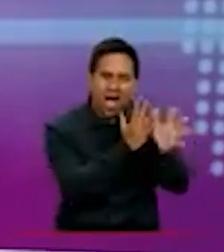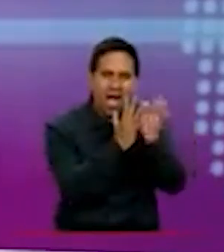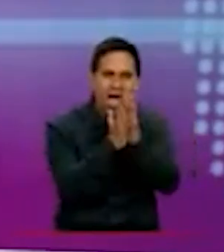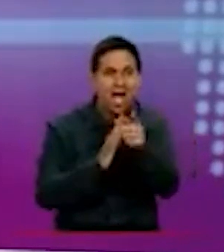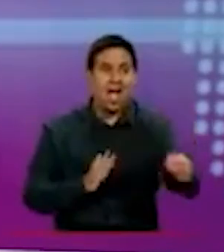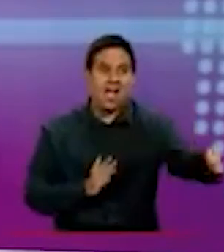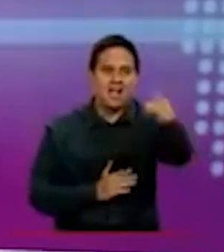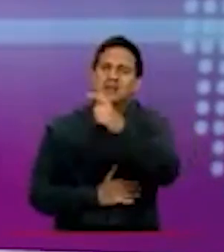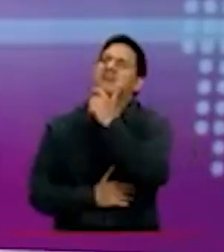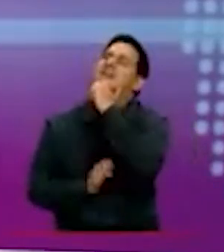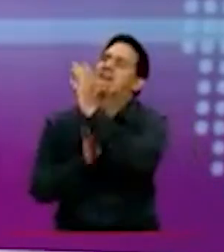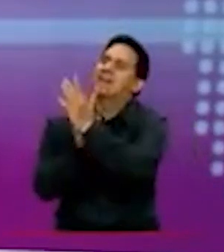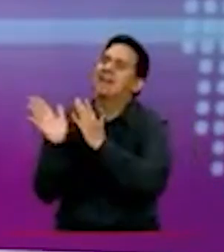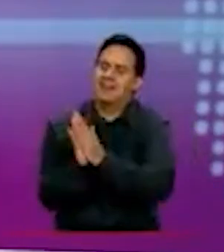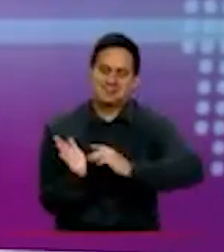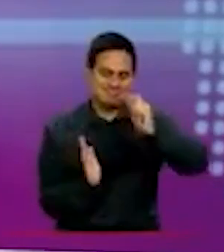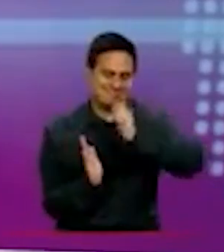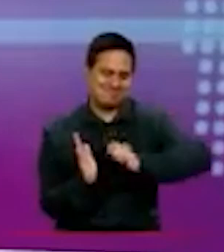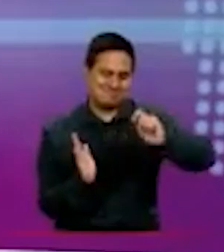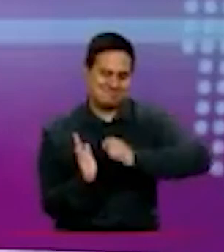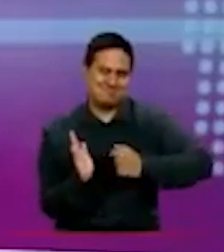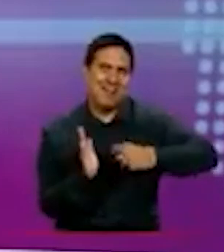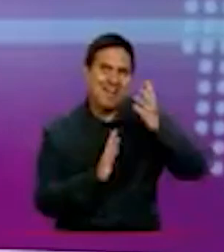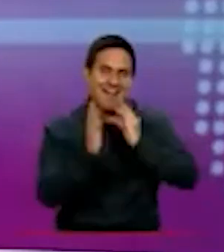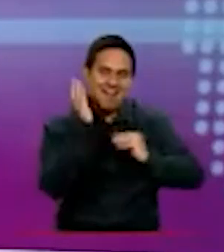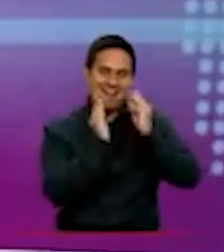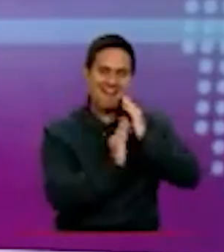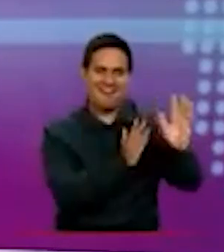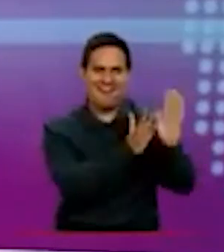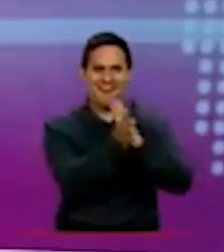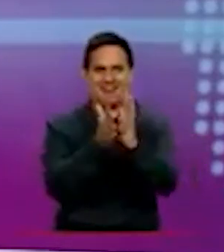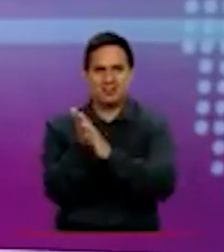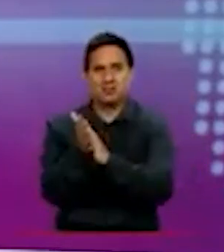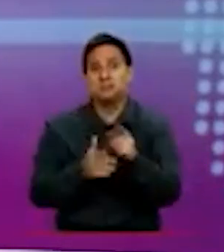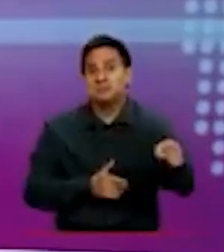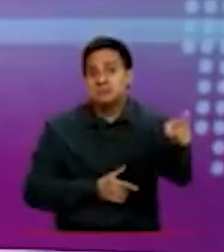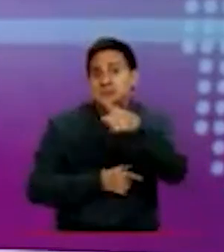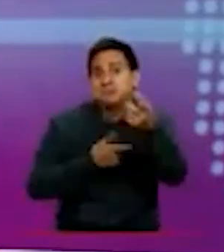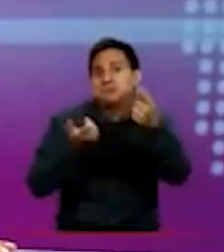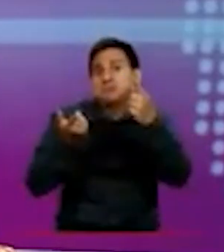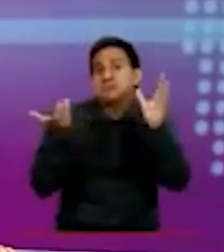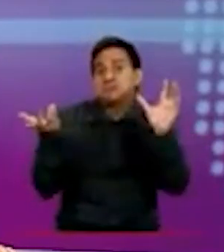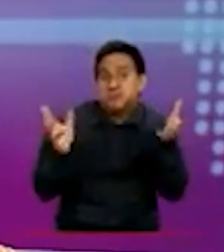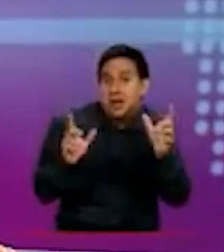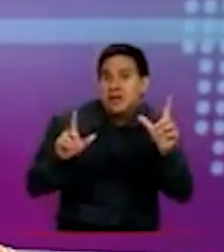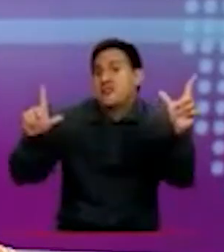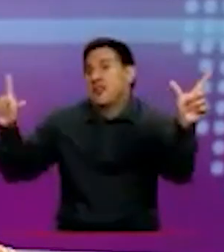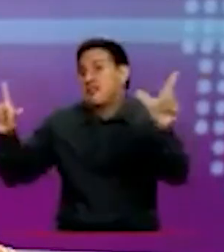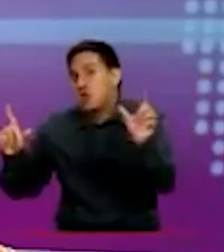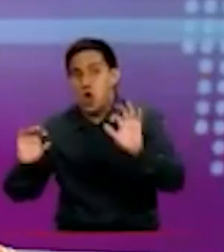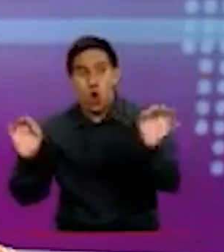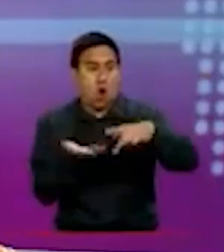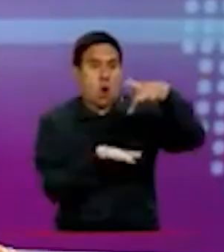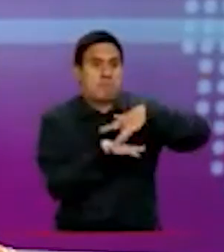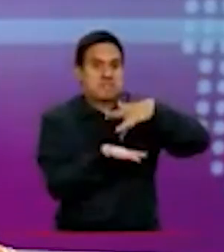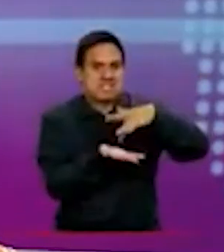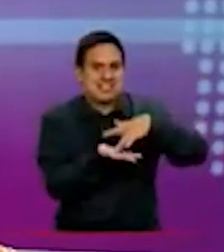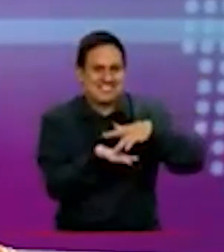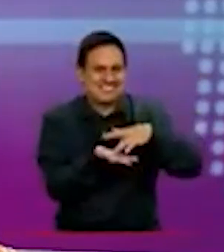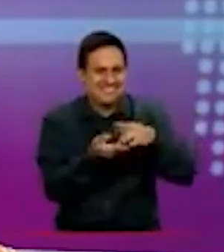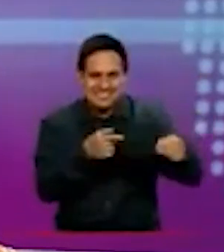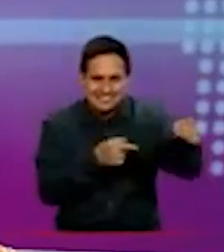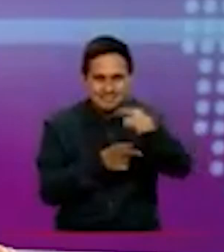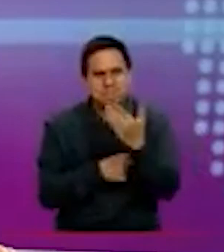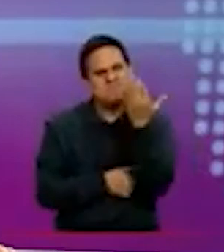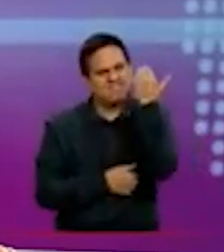Fundación Cultural Pacífico organizan convocatorias por radio, televisión y en persona. Esta iniciativa, que empezó en el año